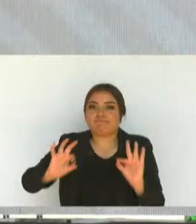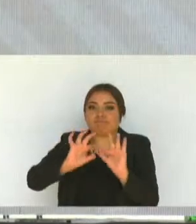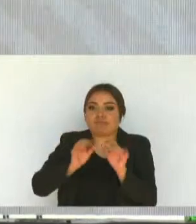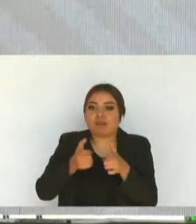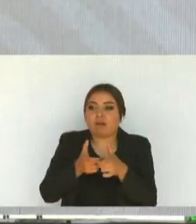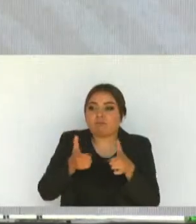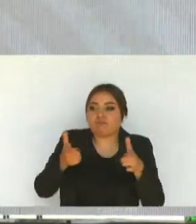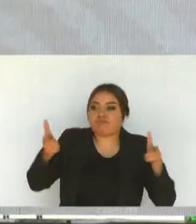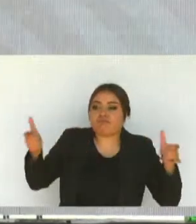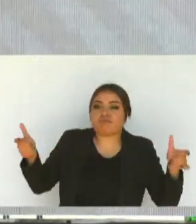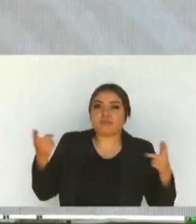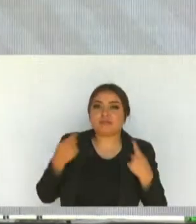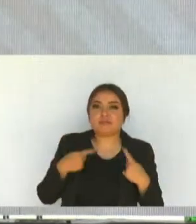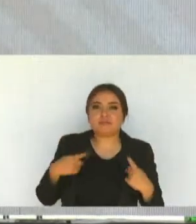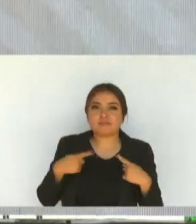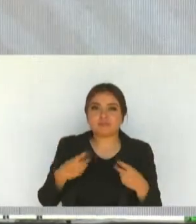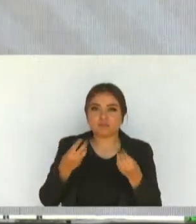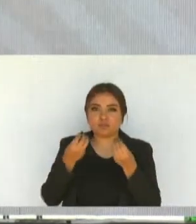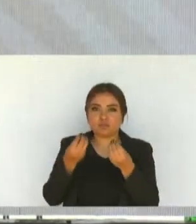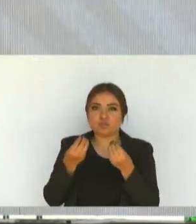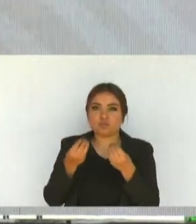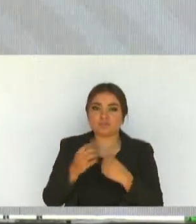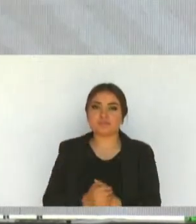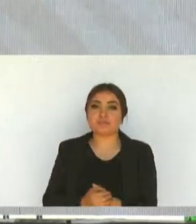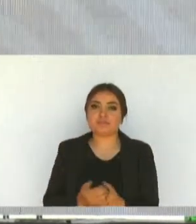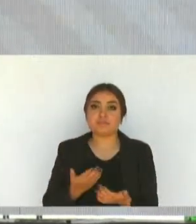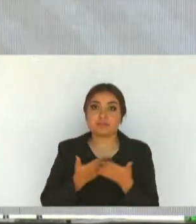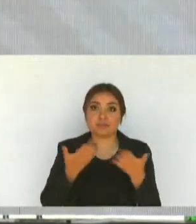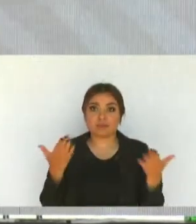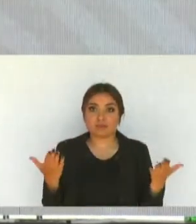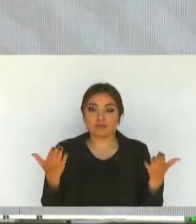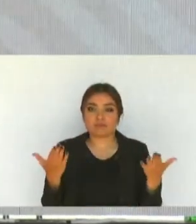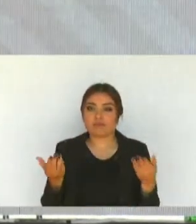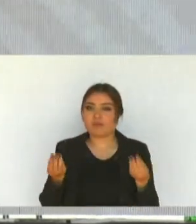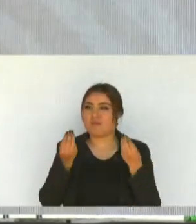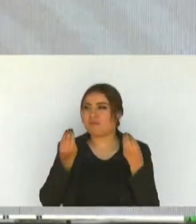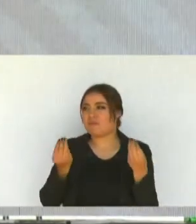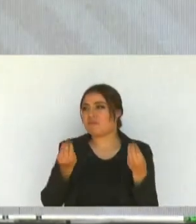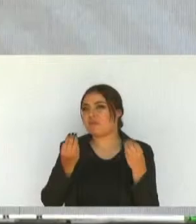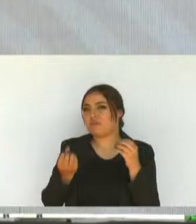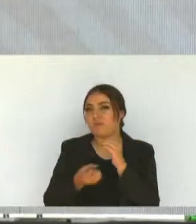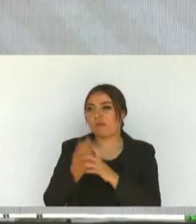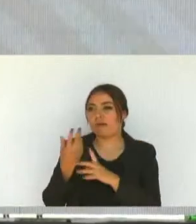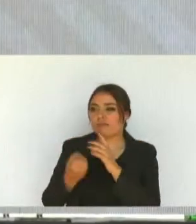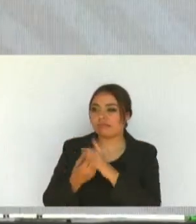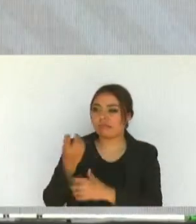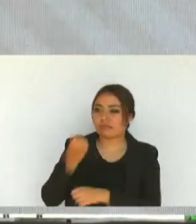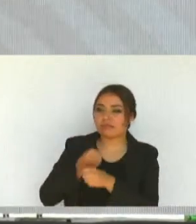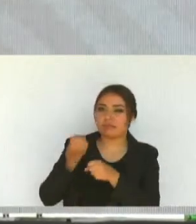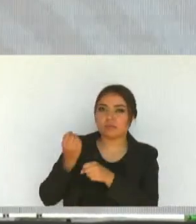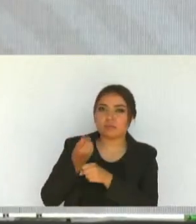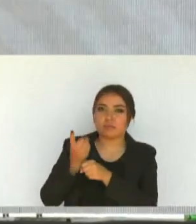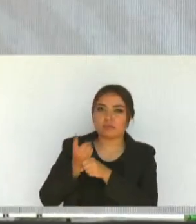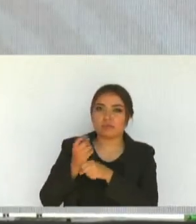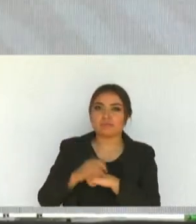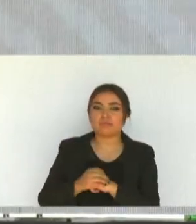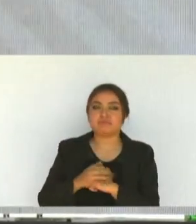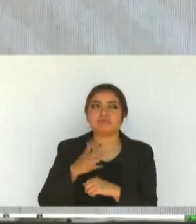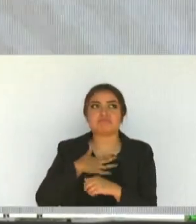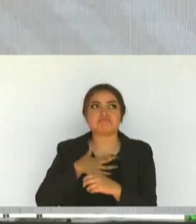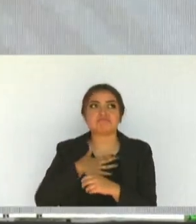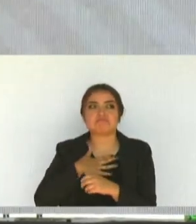de desarrollo económico y hoy con muchas, pero muchas oportunidades. Yo